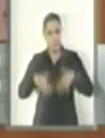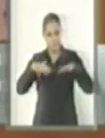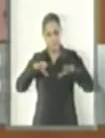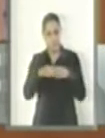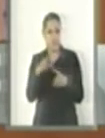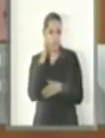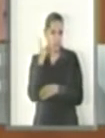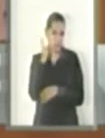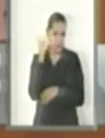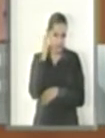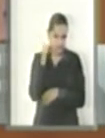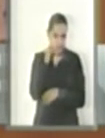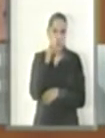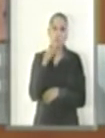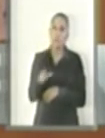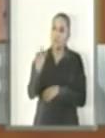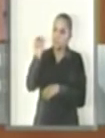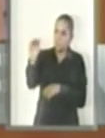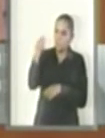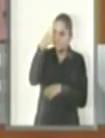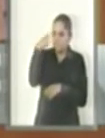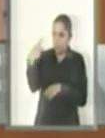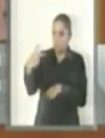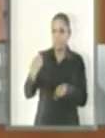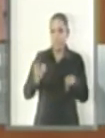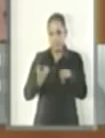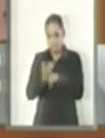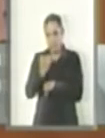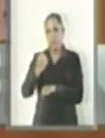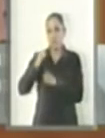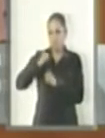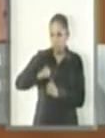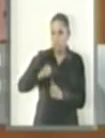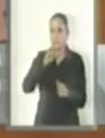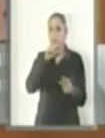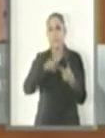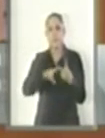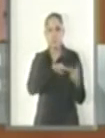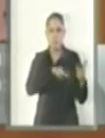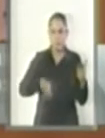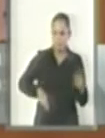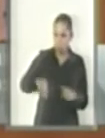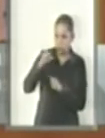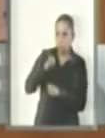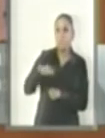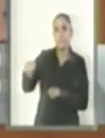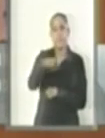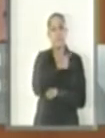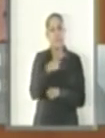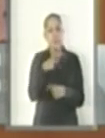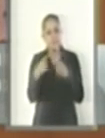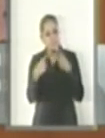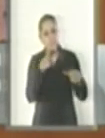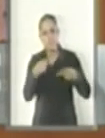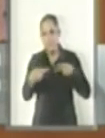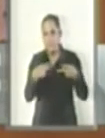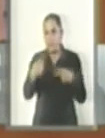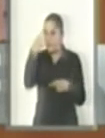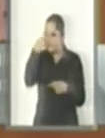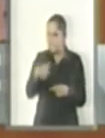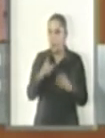la autoridad estatal y municipal a establecer las medidas conducentes para garantizar la seguridad y la